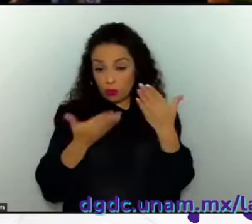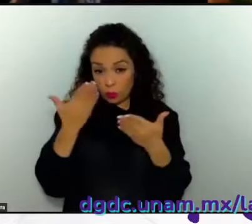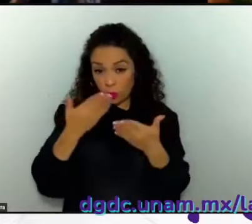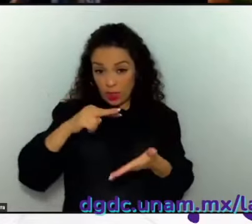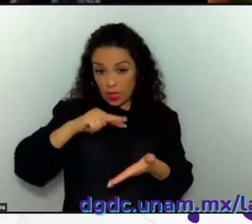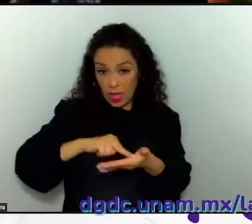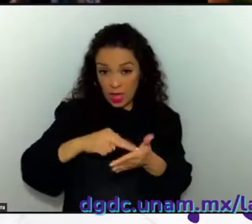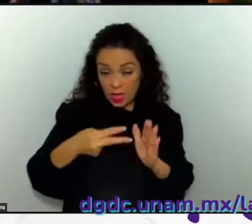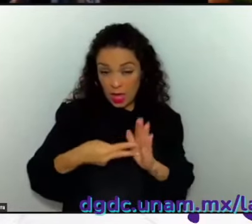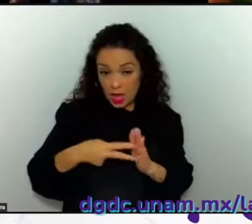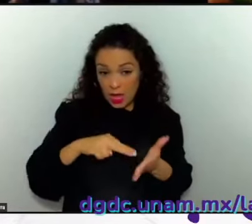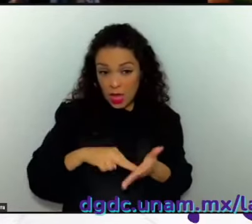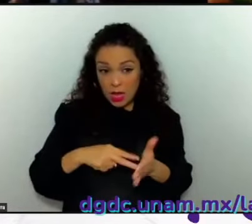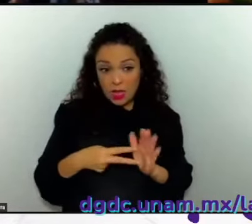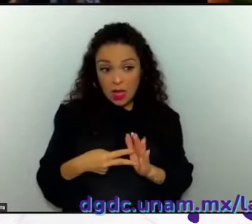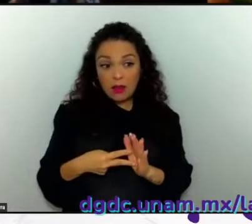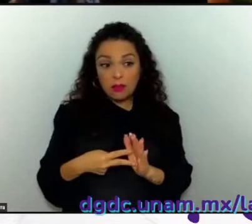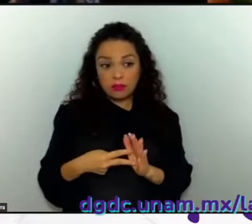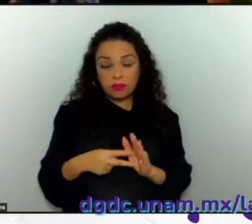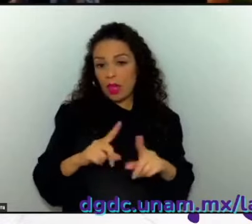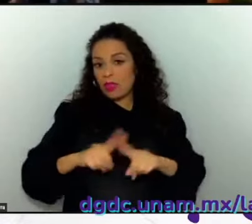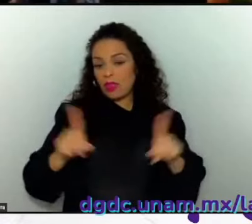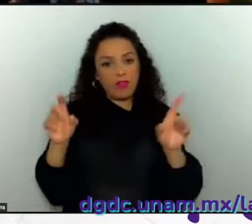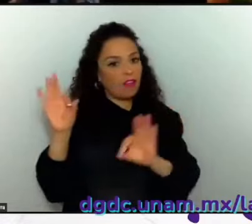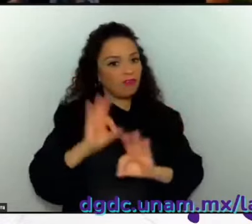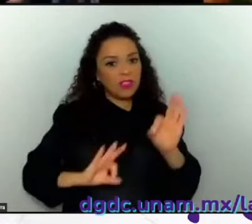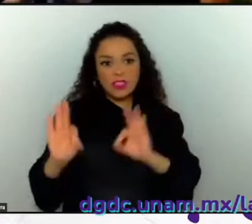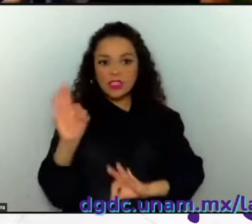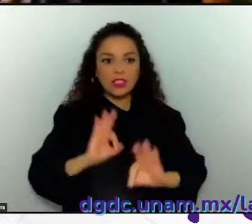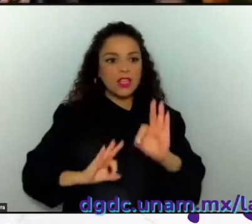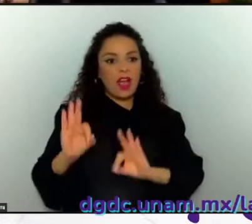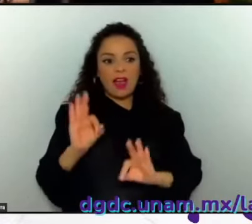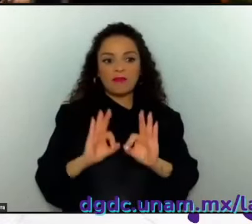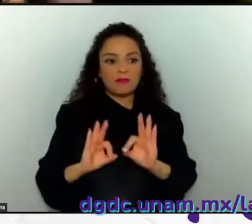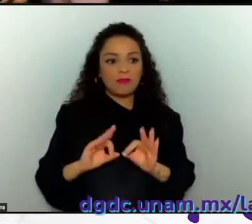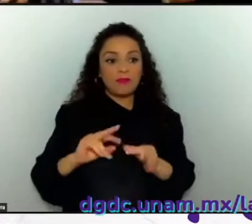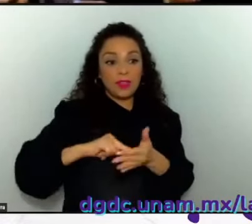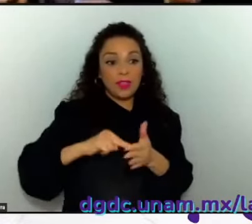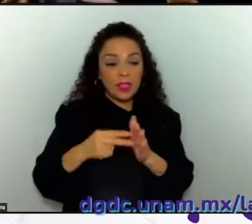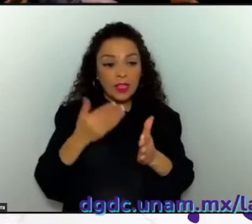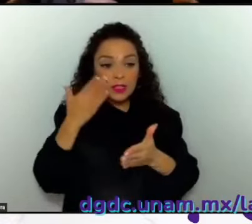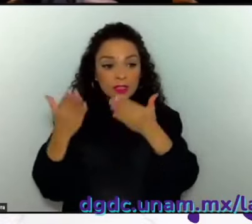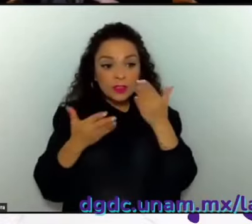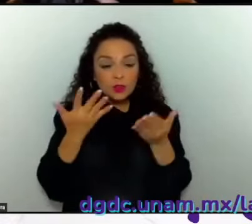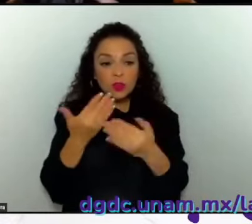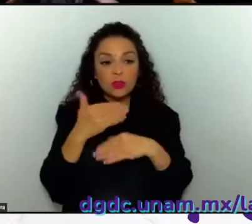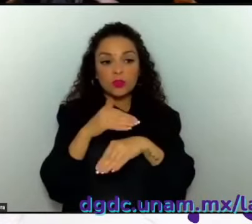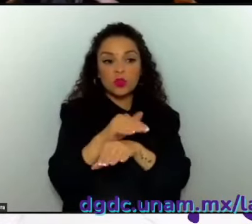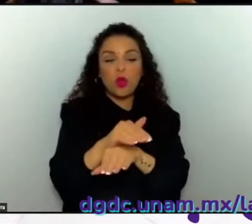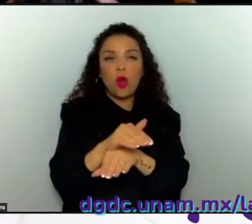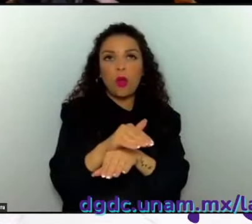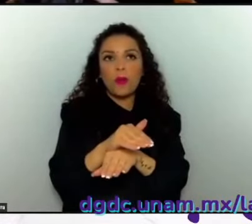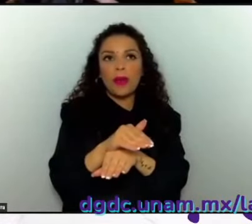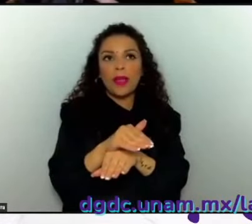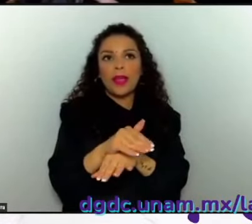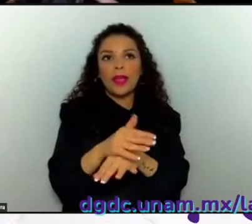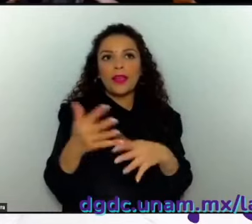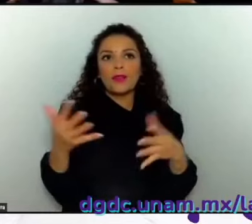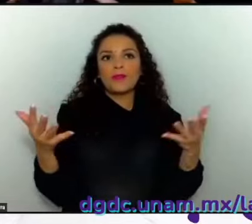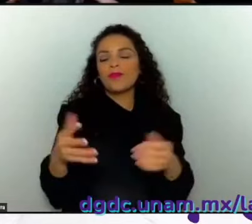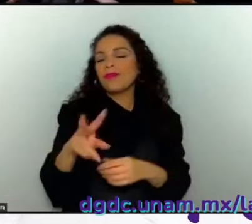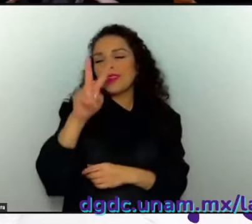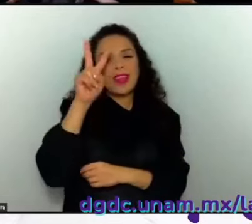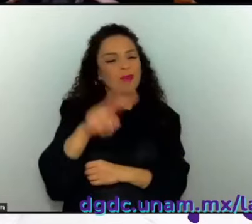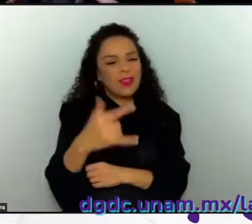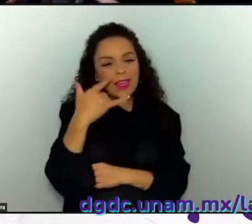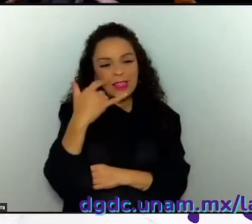en ingeniería se estudia muy diferente que en física. En ingeniería se estudia sobre, o sea, es muy curioso, Miguel, porque cuando